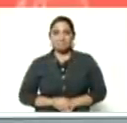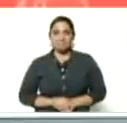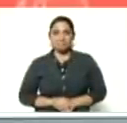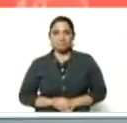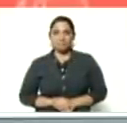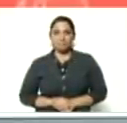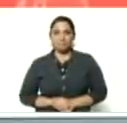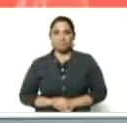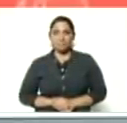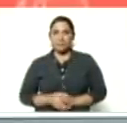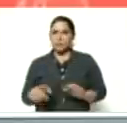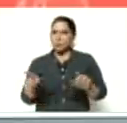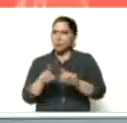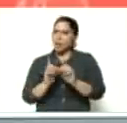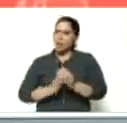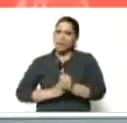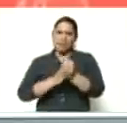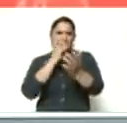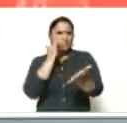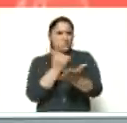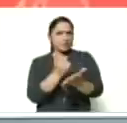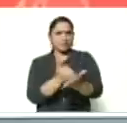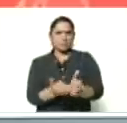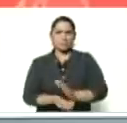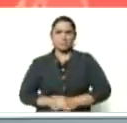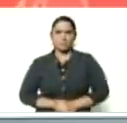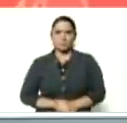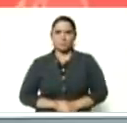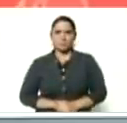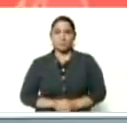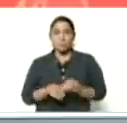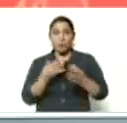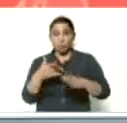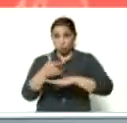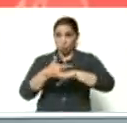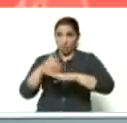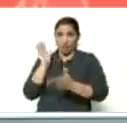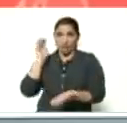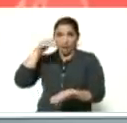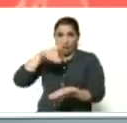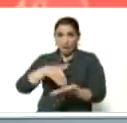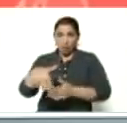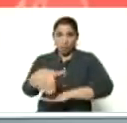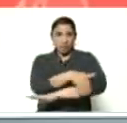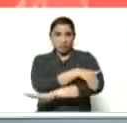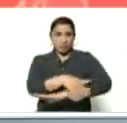así son nuestros líderes, fíjense ustedes. Bueno, Marcos Torres, de estar en la calle,